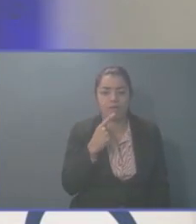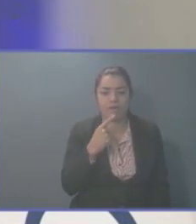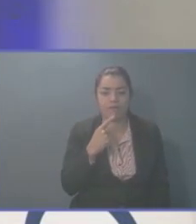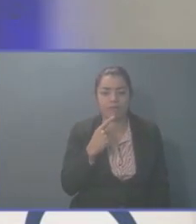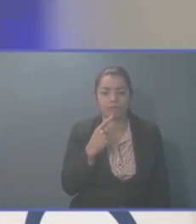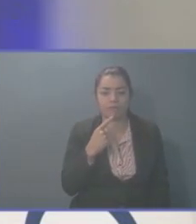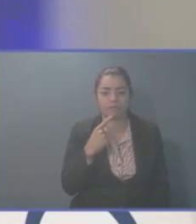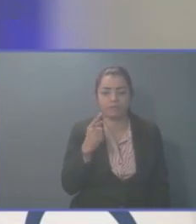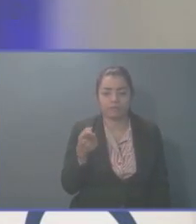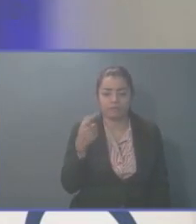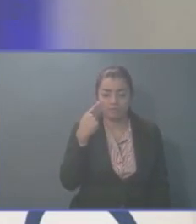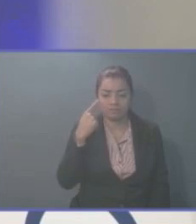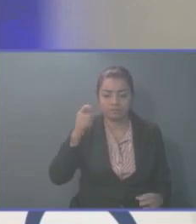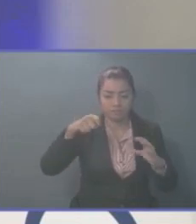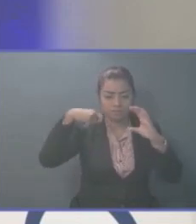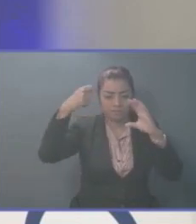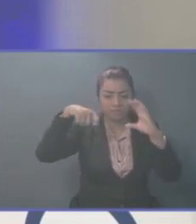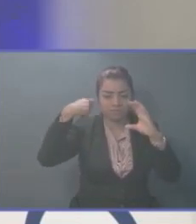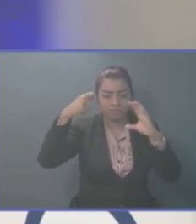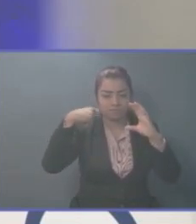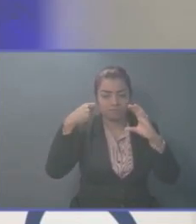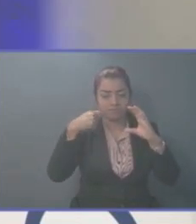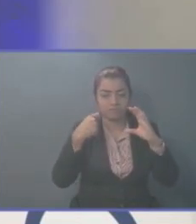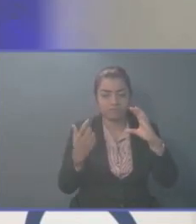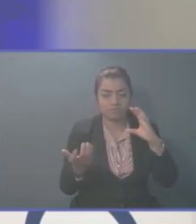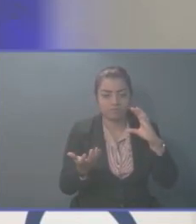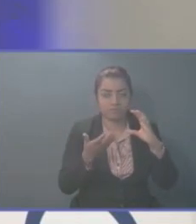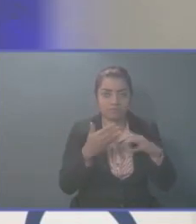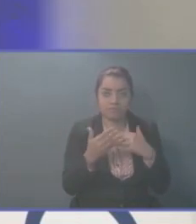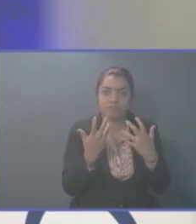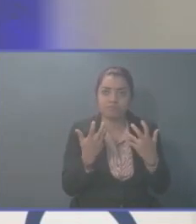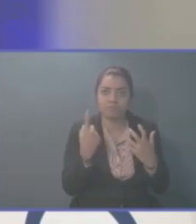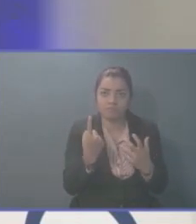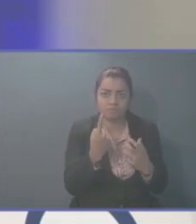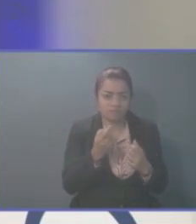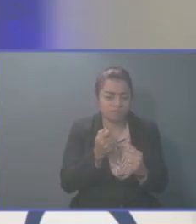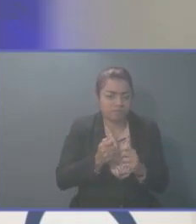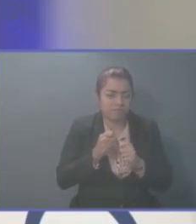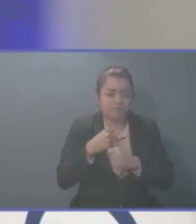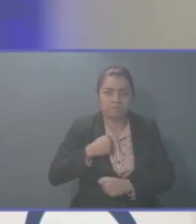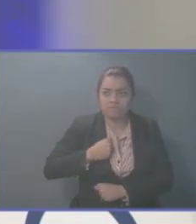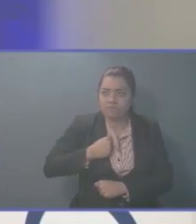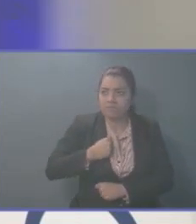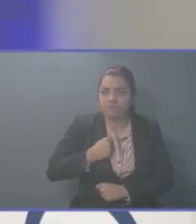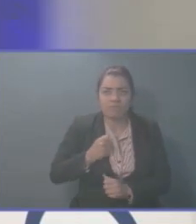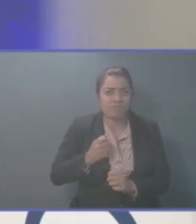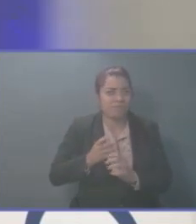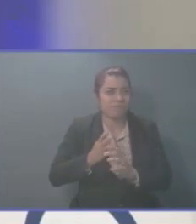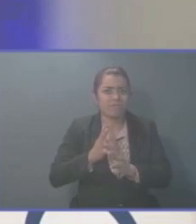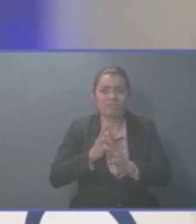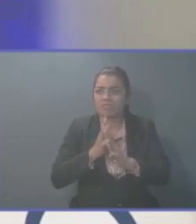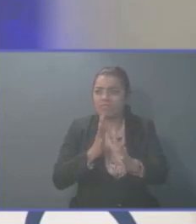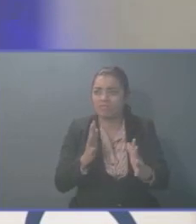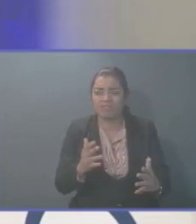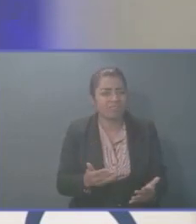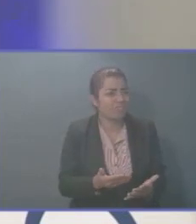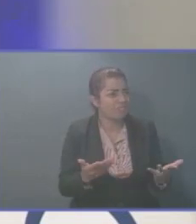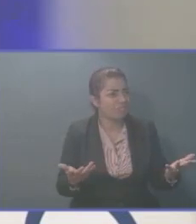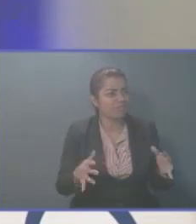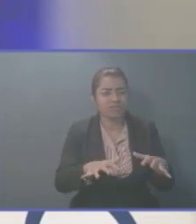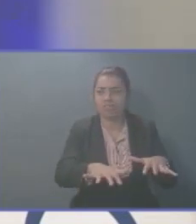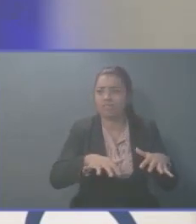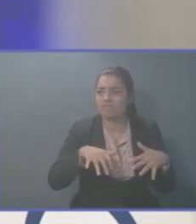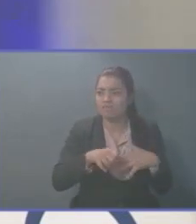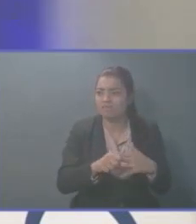cómo muchos, digamos, agentes ingresaban a un órgano de Estado que tiene una